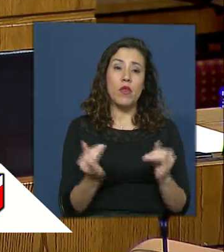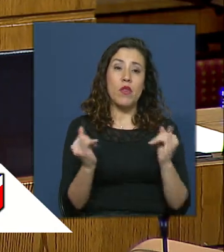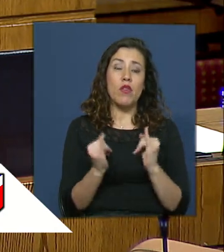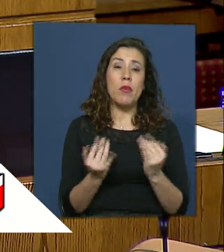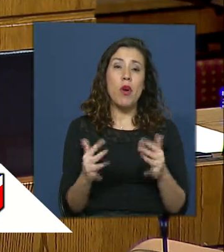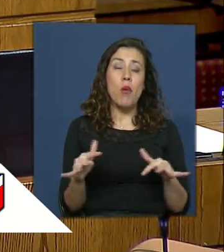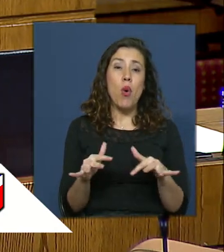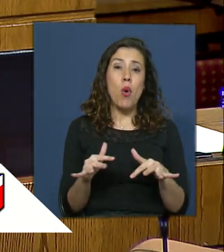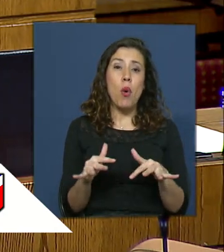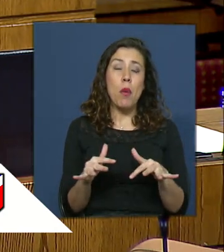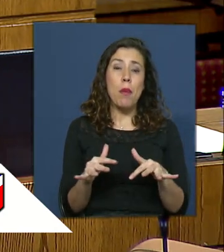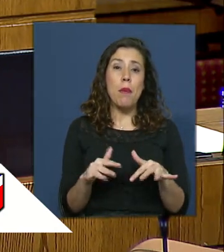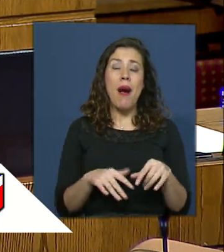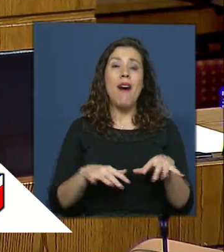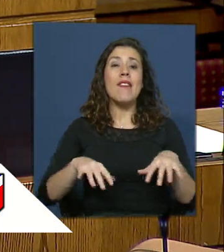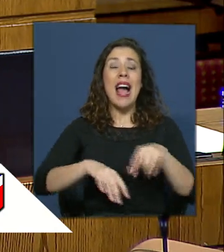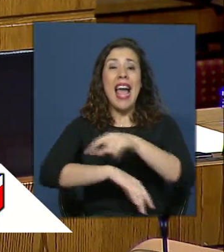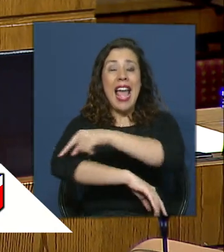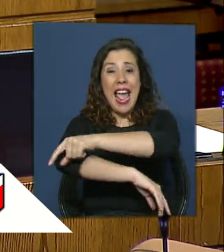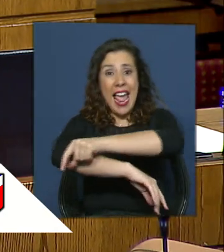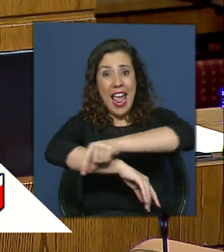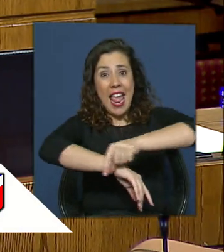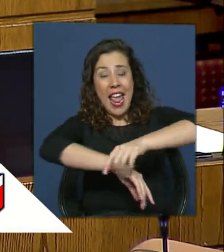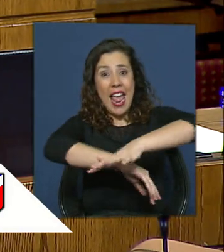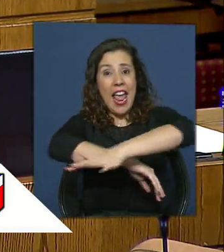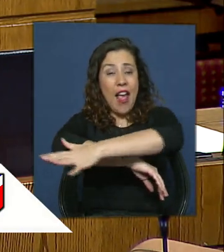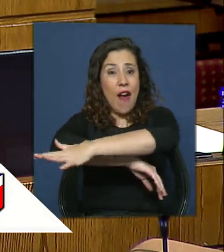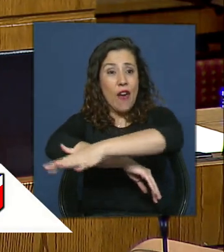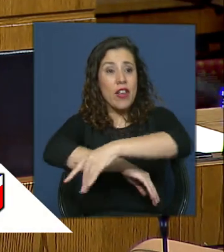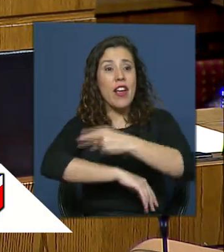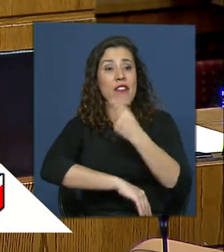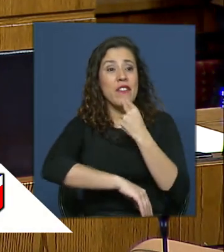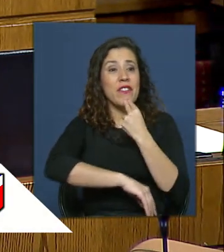uso del espacio de orilleros y pescadores que viven